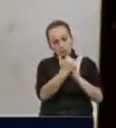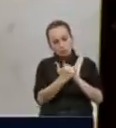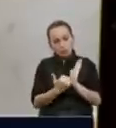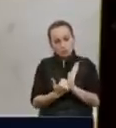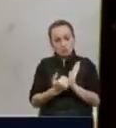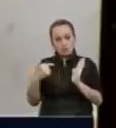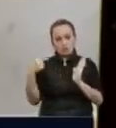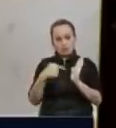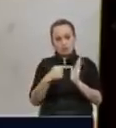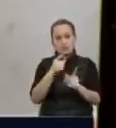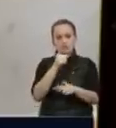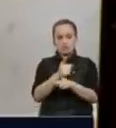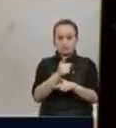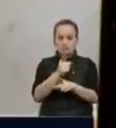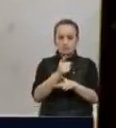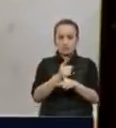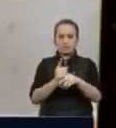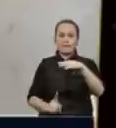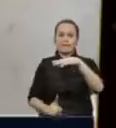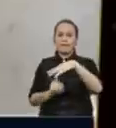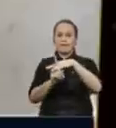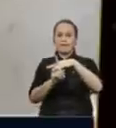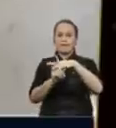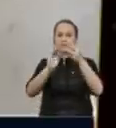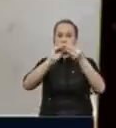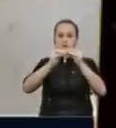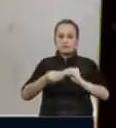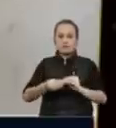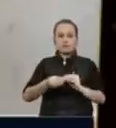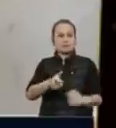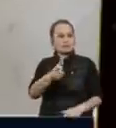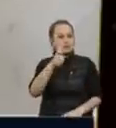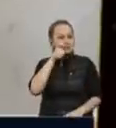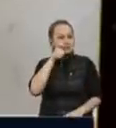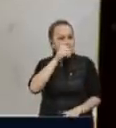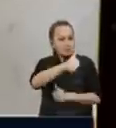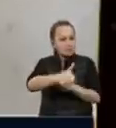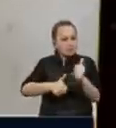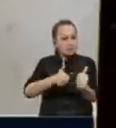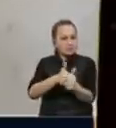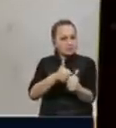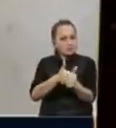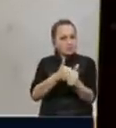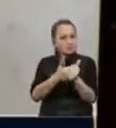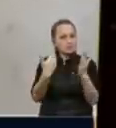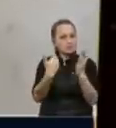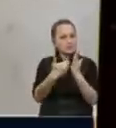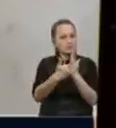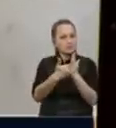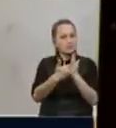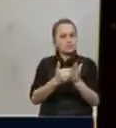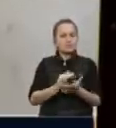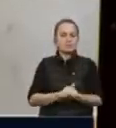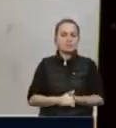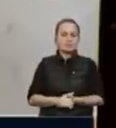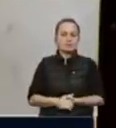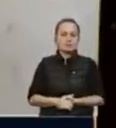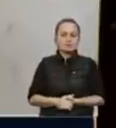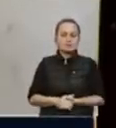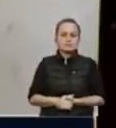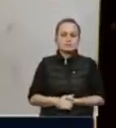que al efecto expida el mecanismo para la veeduría, monitoreo y verificación.